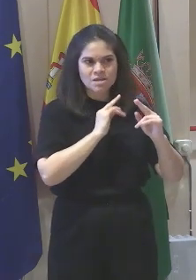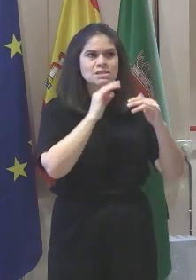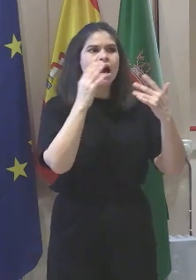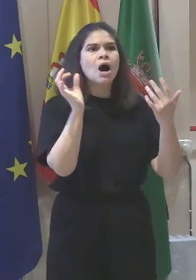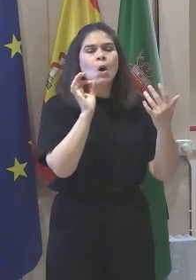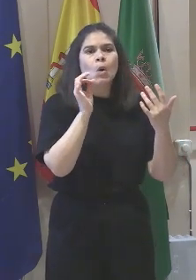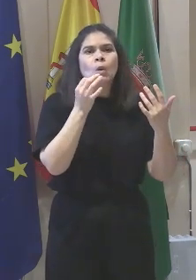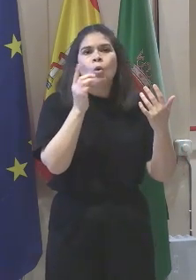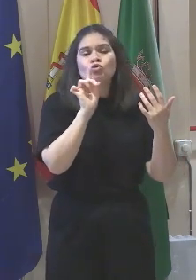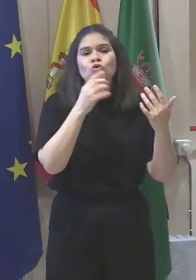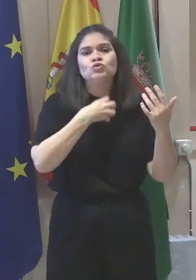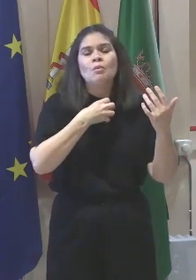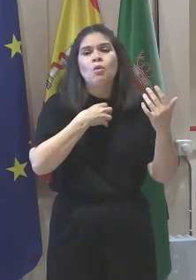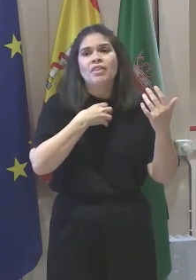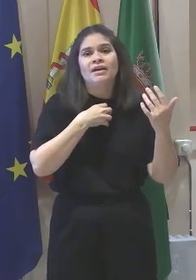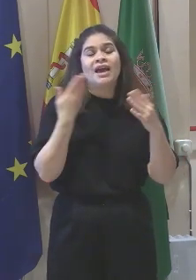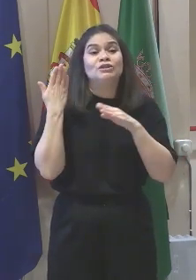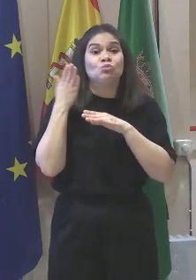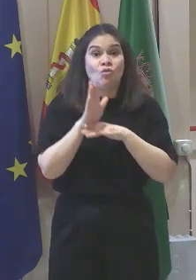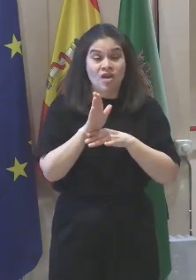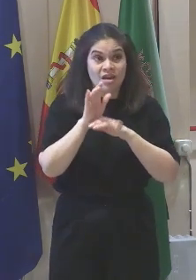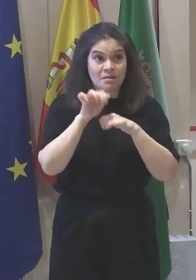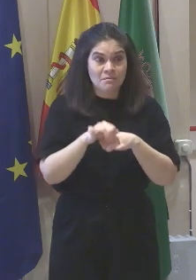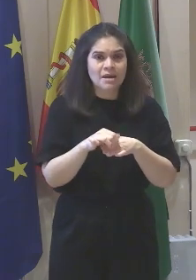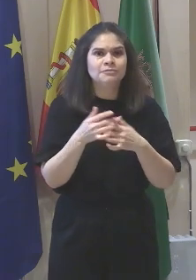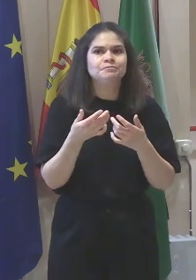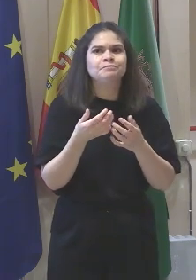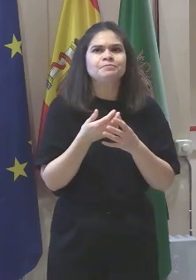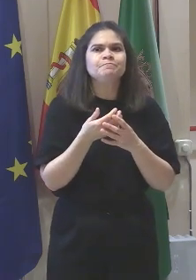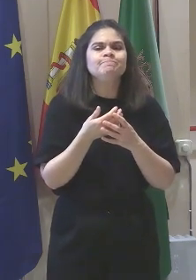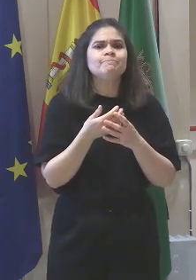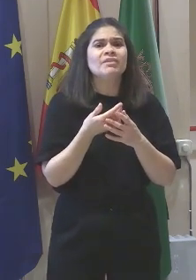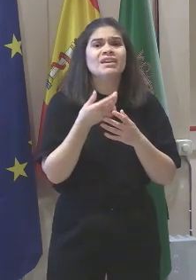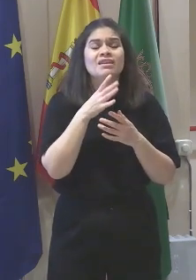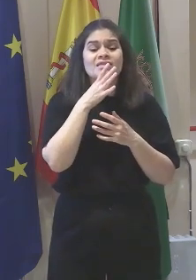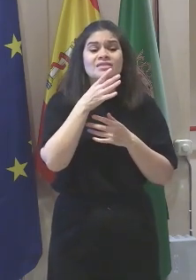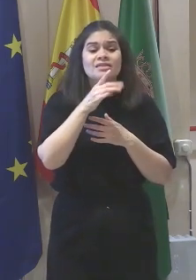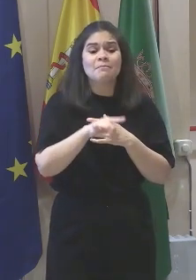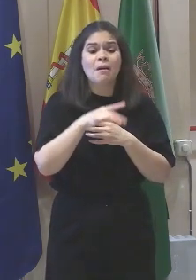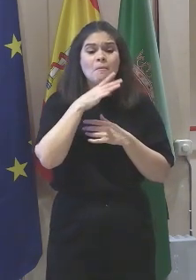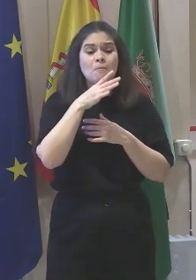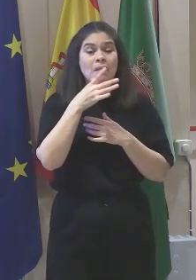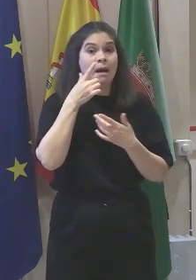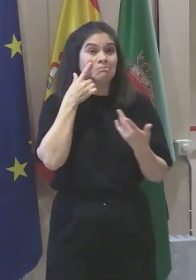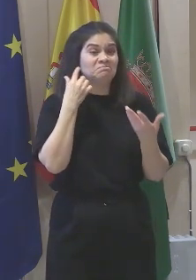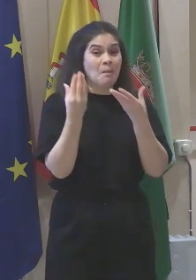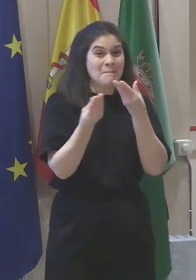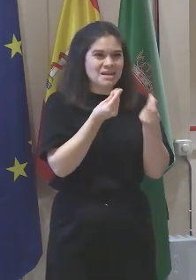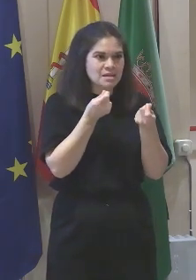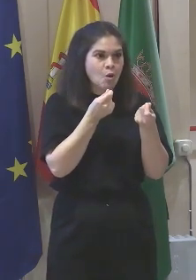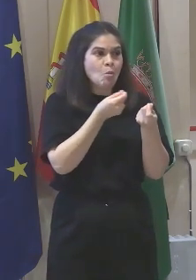en relación se van a poder exponer potencialmente a eventos adversos. Y también la percepción por